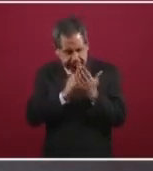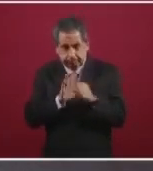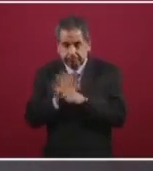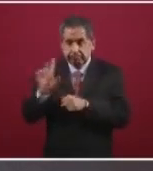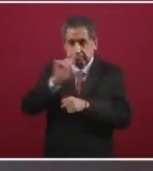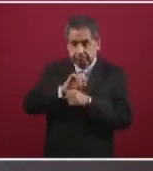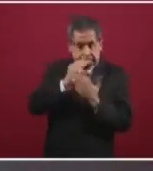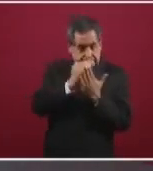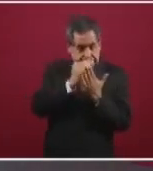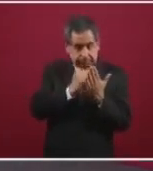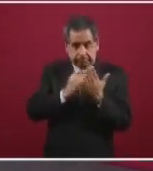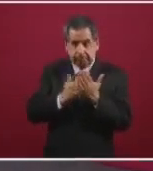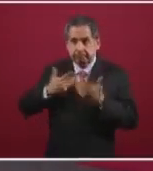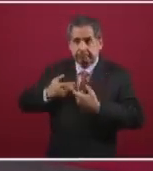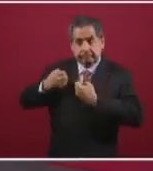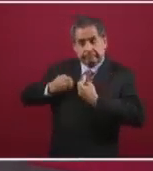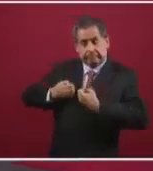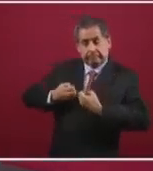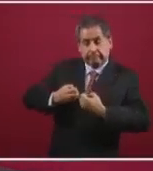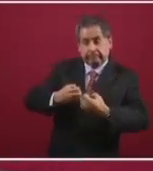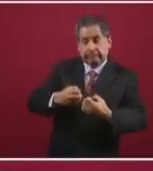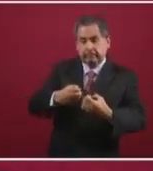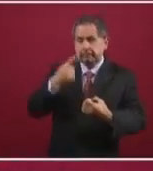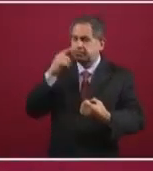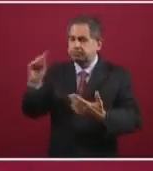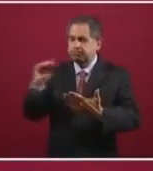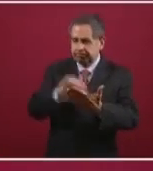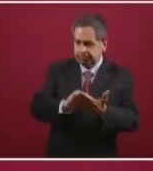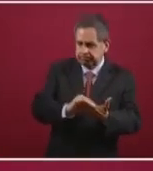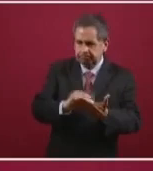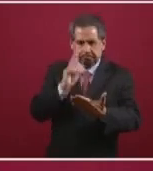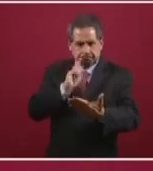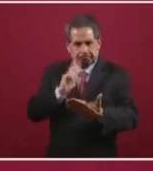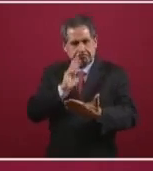porque ya tengo compromisos de